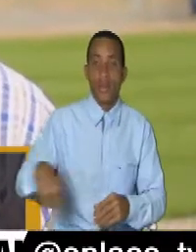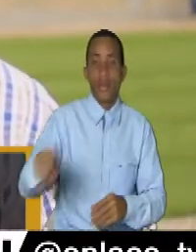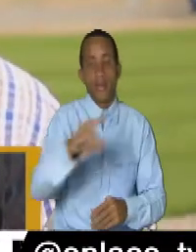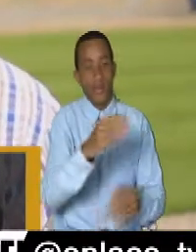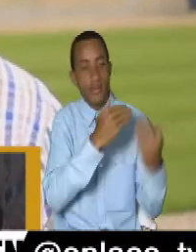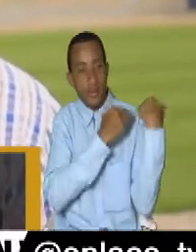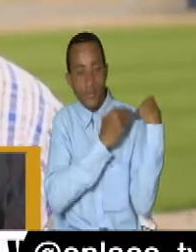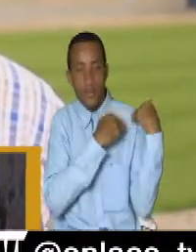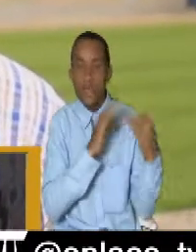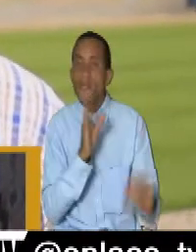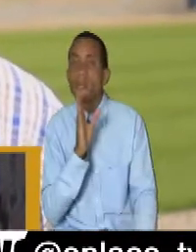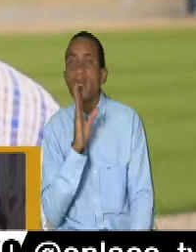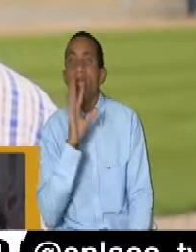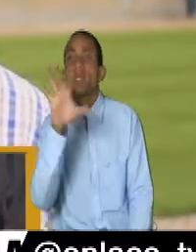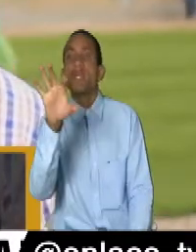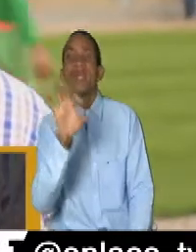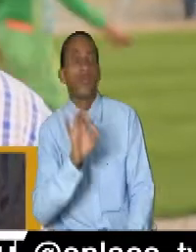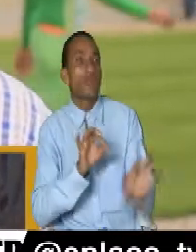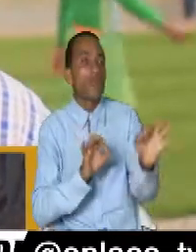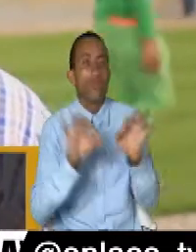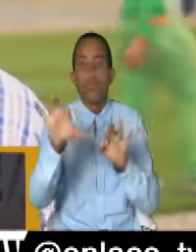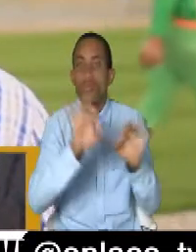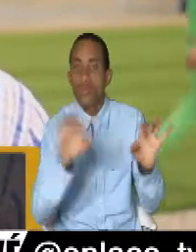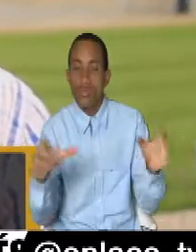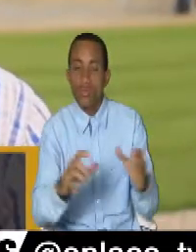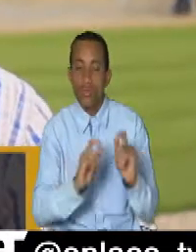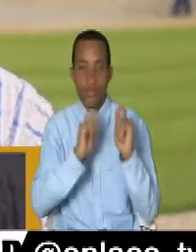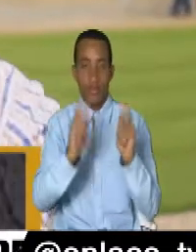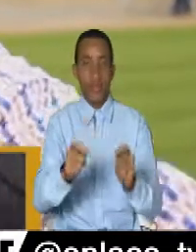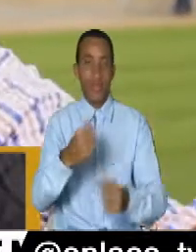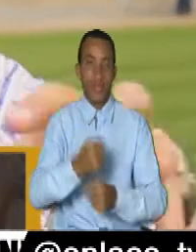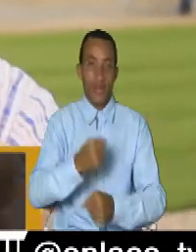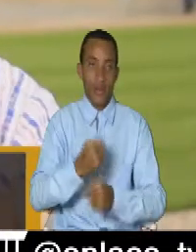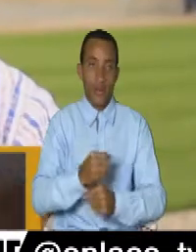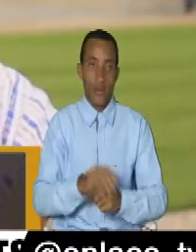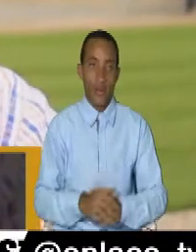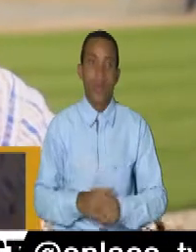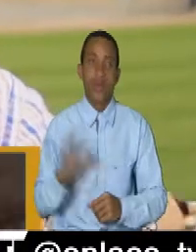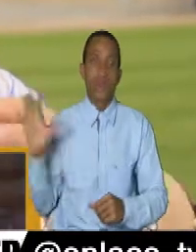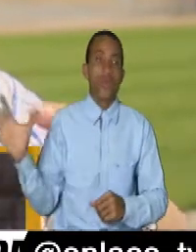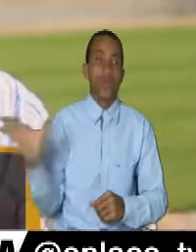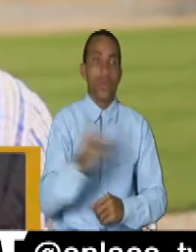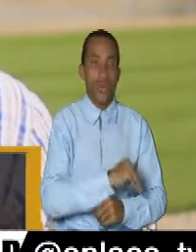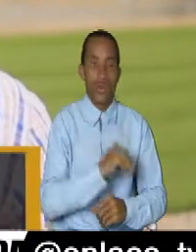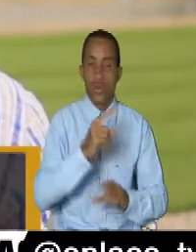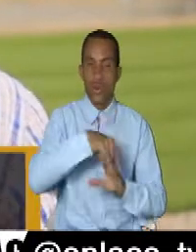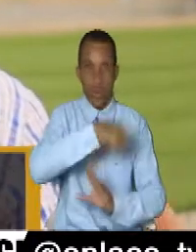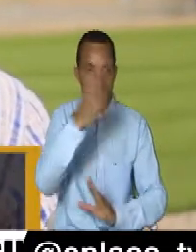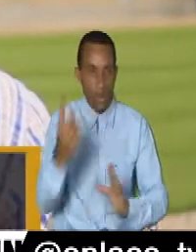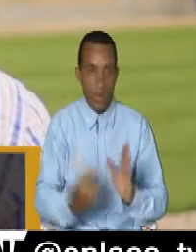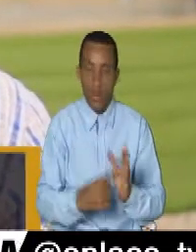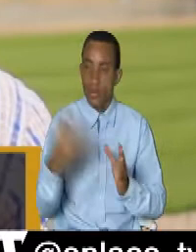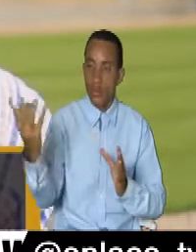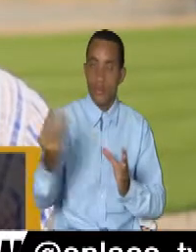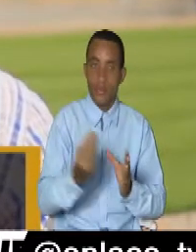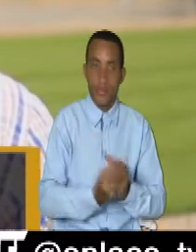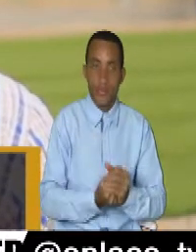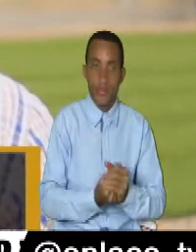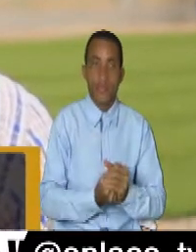contratar directamente este personal. Entonces, con autopavimentación, sí, todo el personal lo vincula